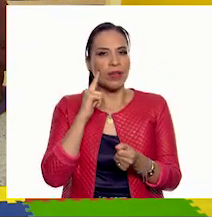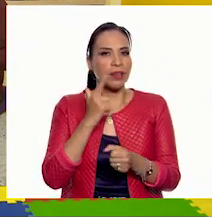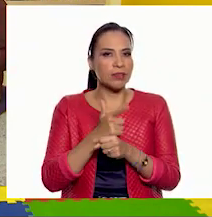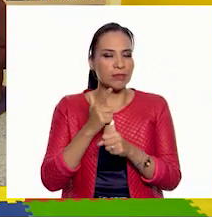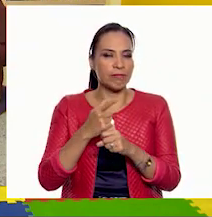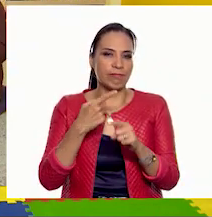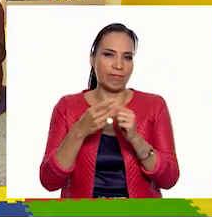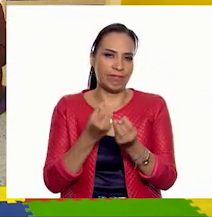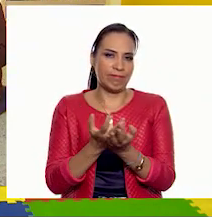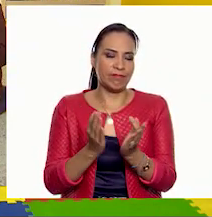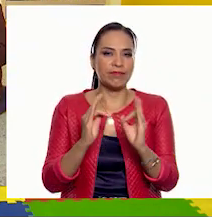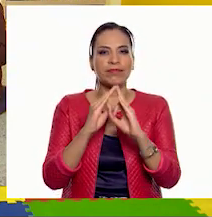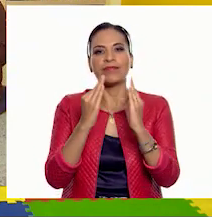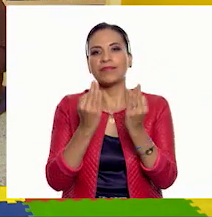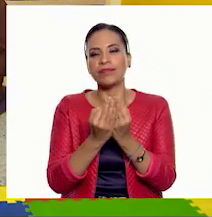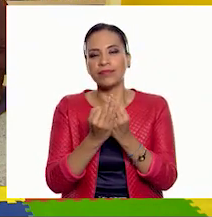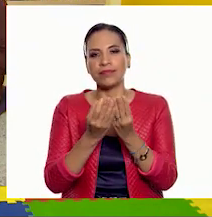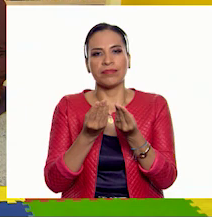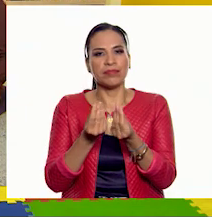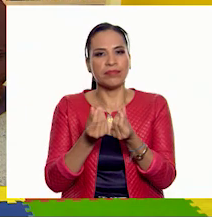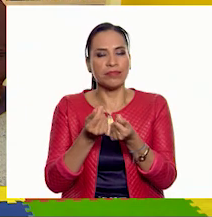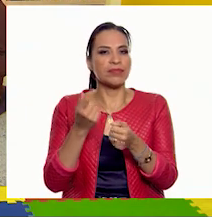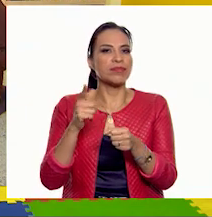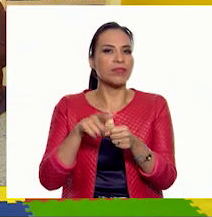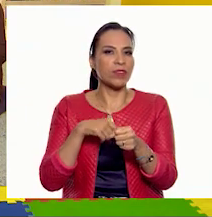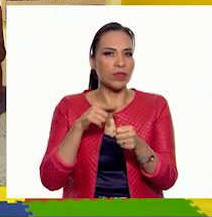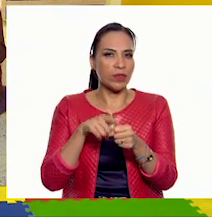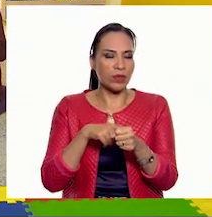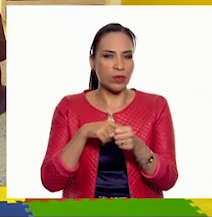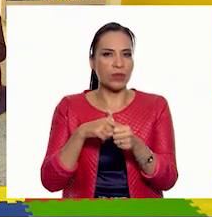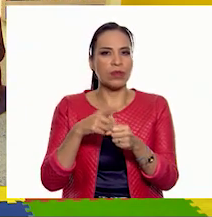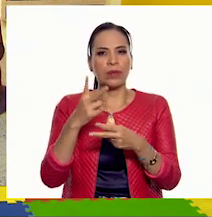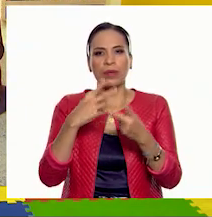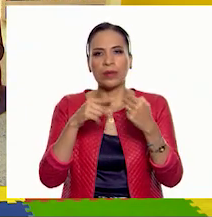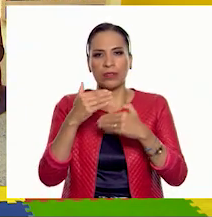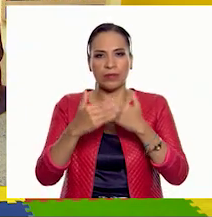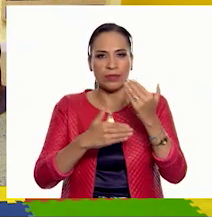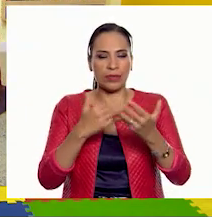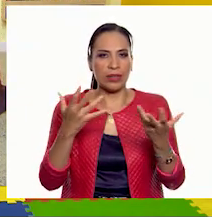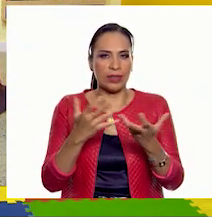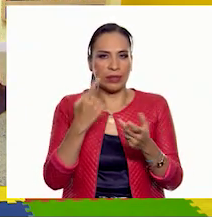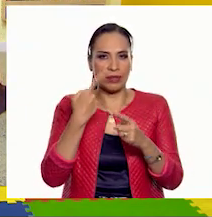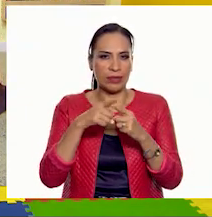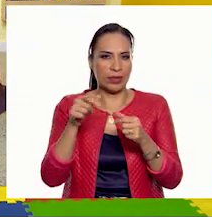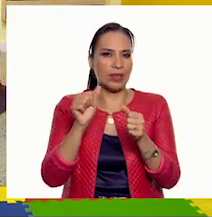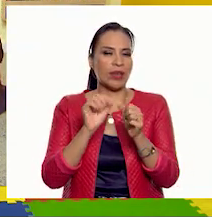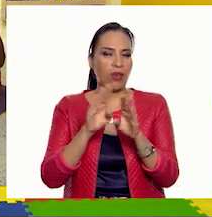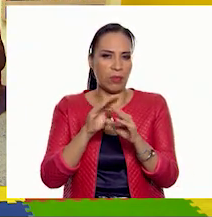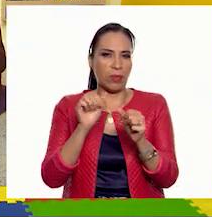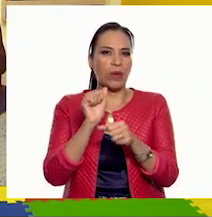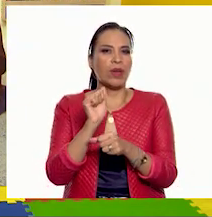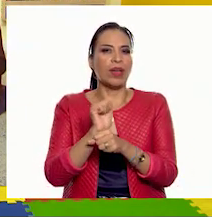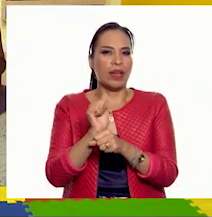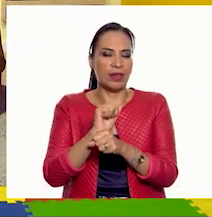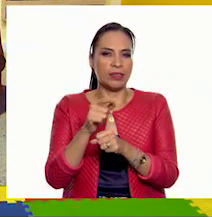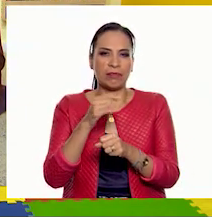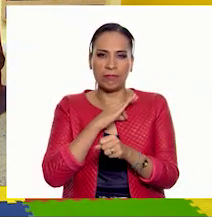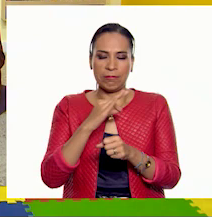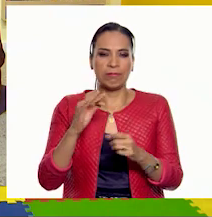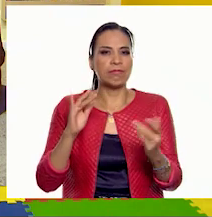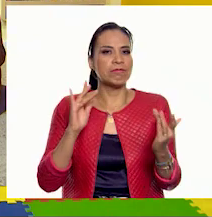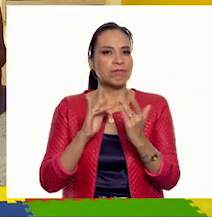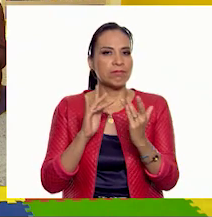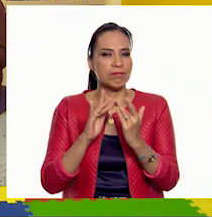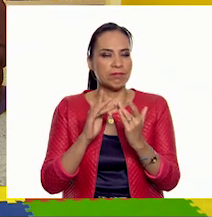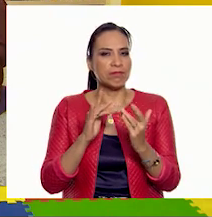encontrar diversidad de formas, texturas y colores que dan al proceso de creación artística la posibilidad de